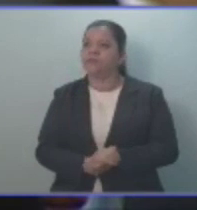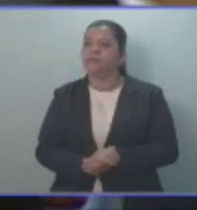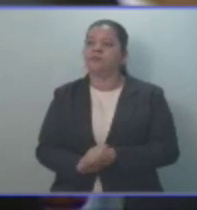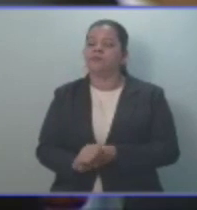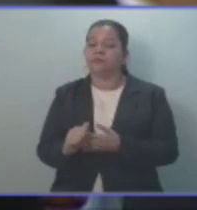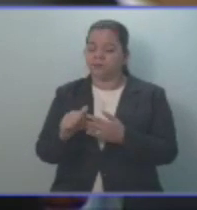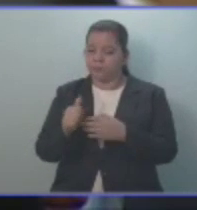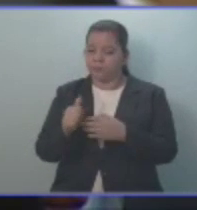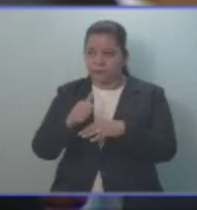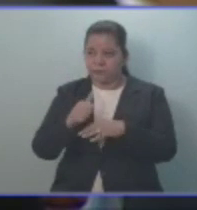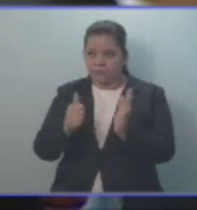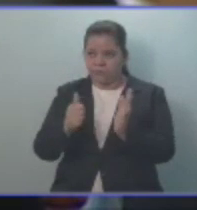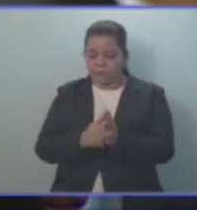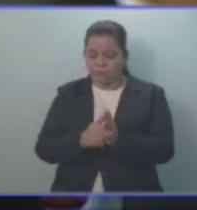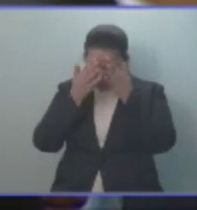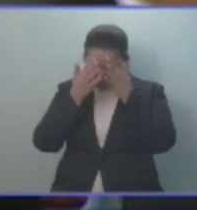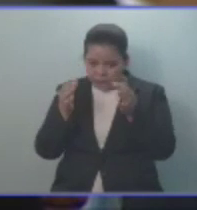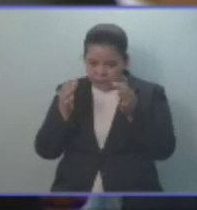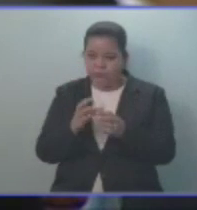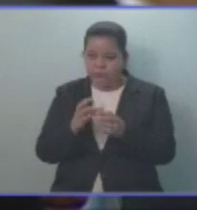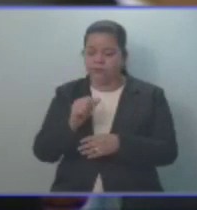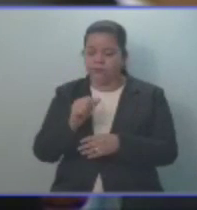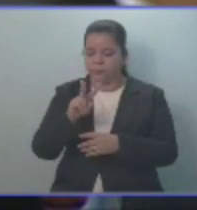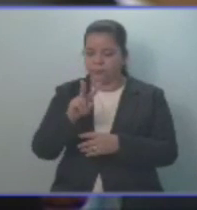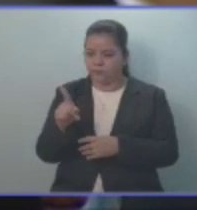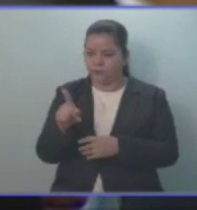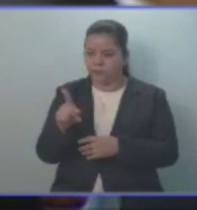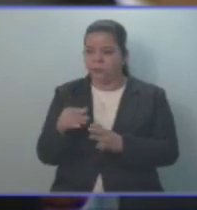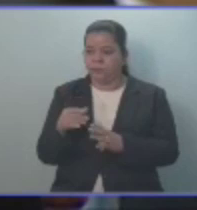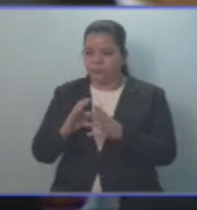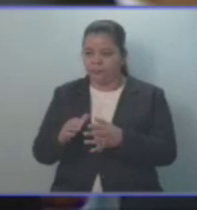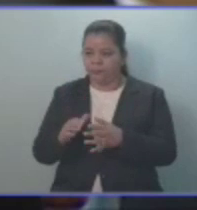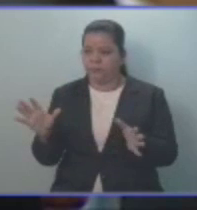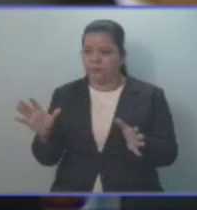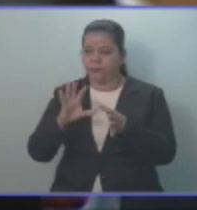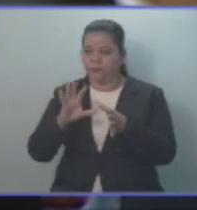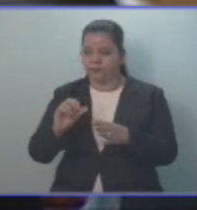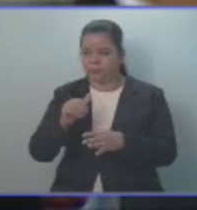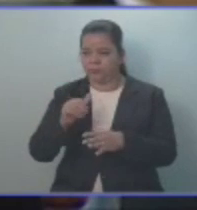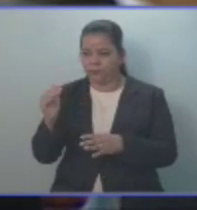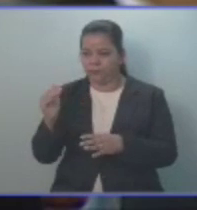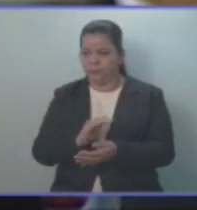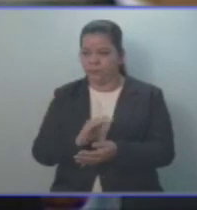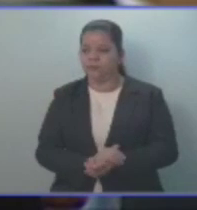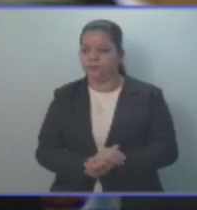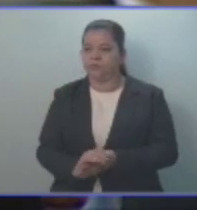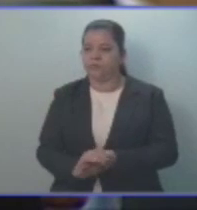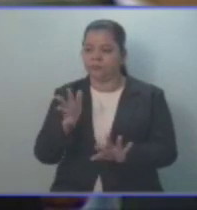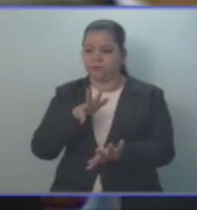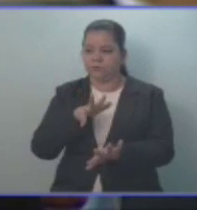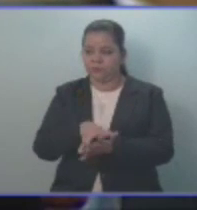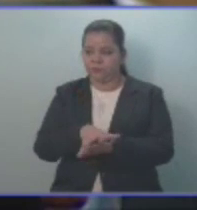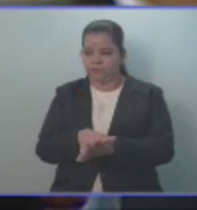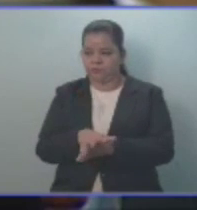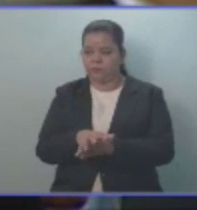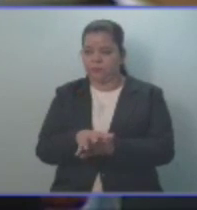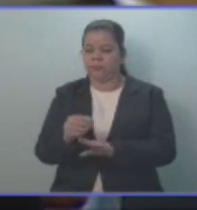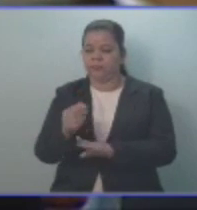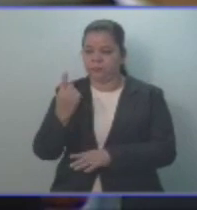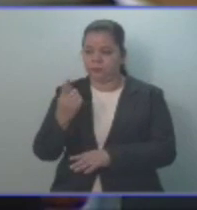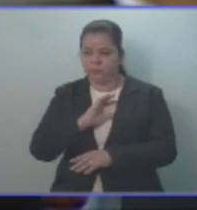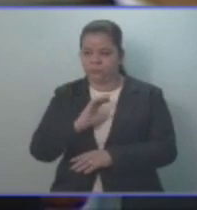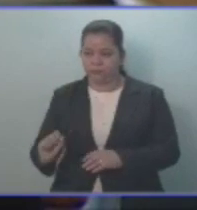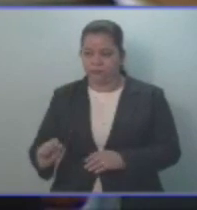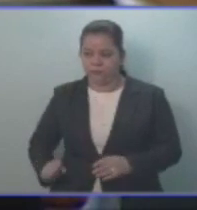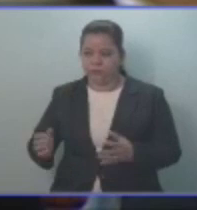Legislativa presente, dictamen número 21. La Comisión de Relaciones Exteriores e Integración Centroamericana y Salvadoreños en